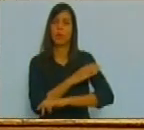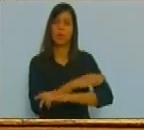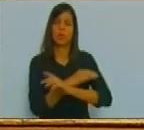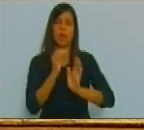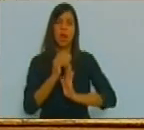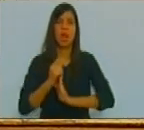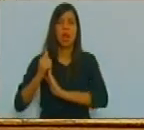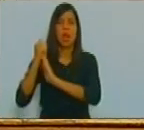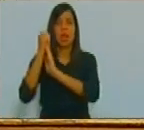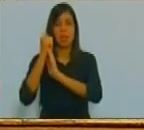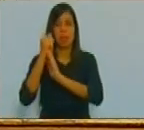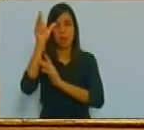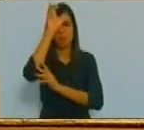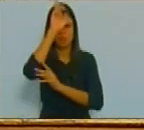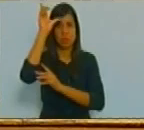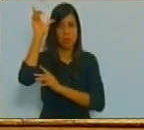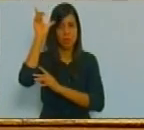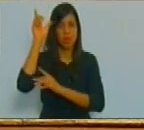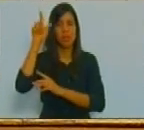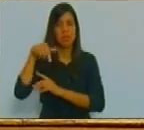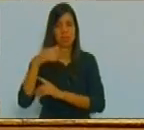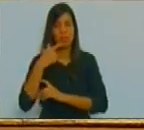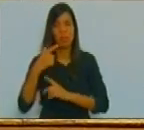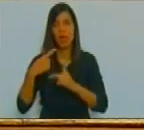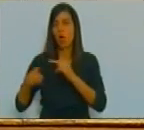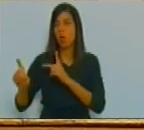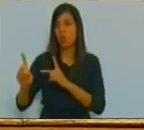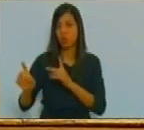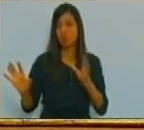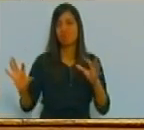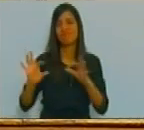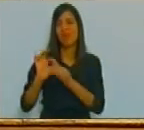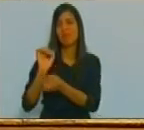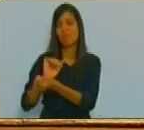privado de libertad en una medida sustitutiva de arresto domiciliario